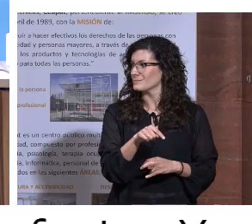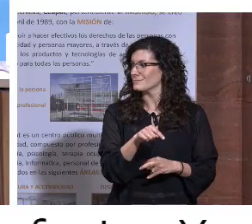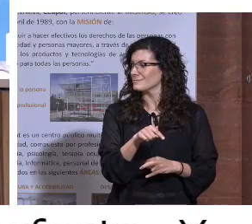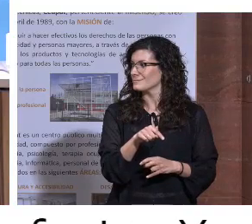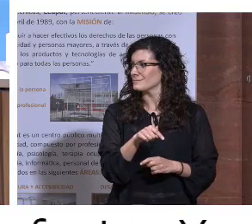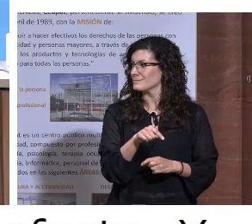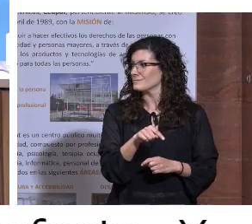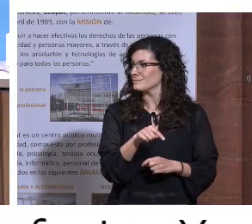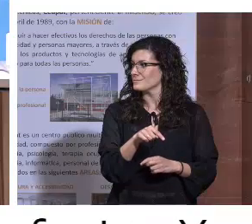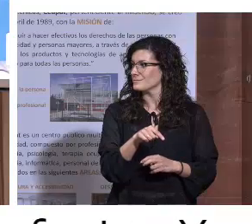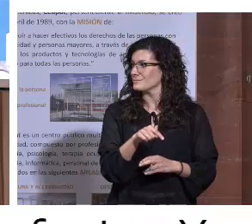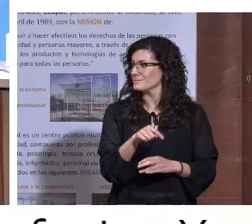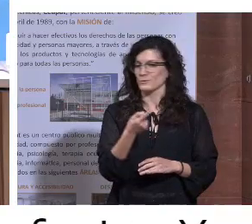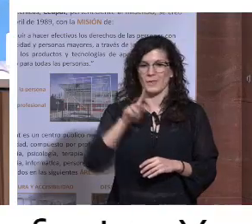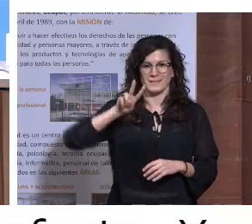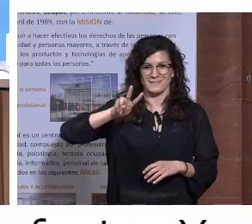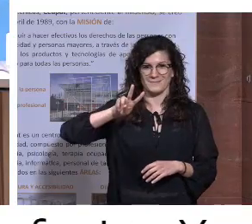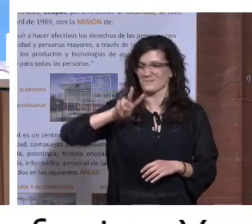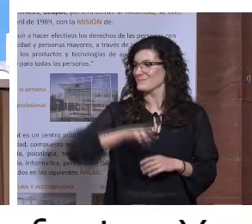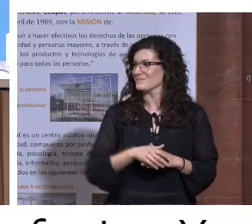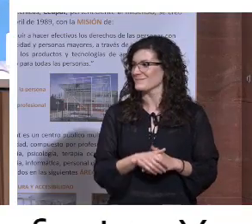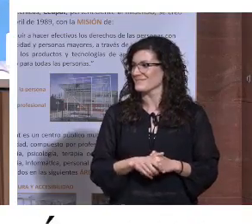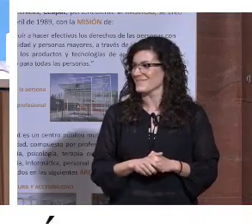ahí así como estás. Tú vas a hacer así.